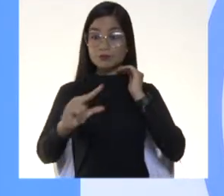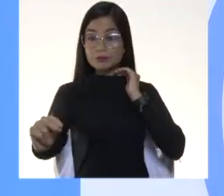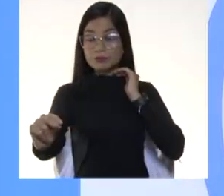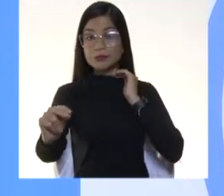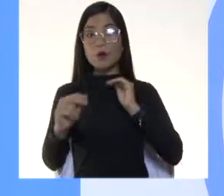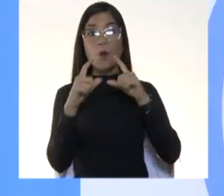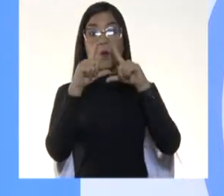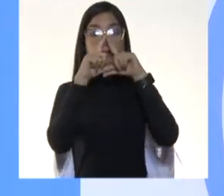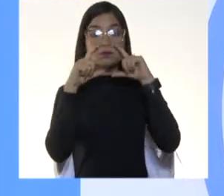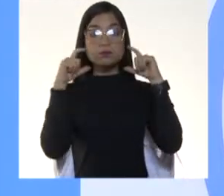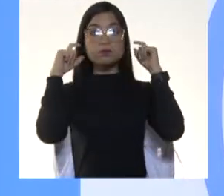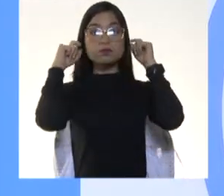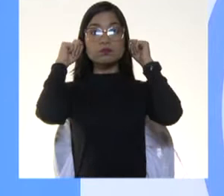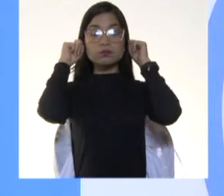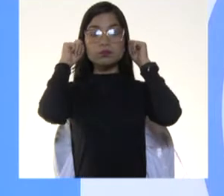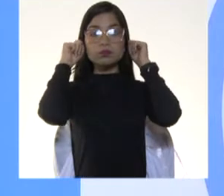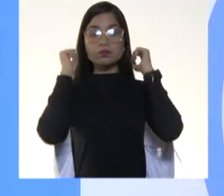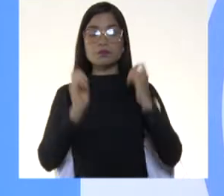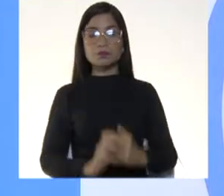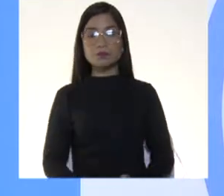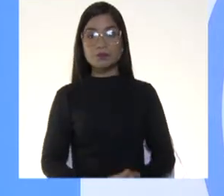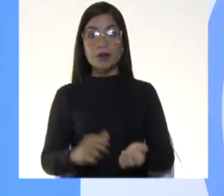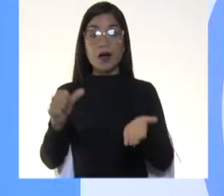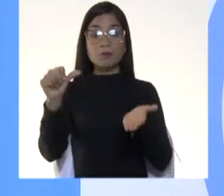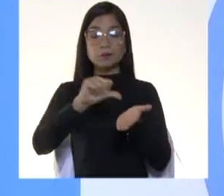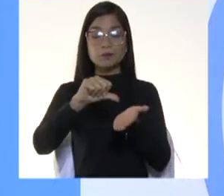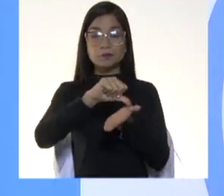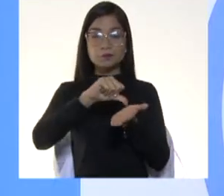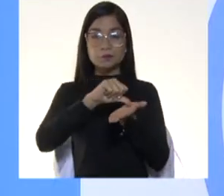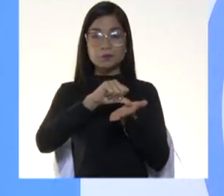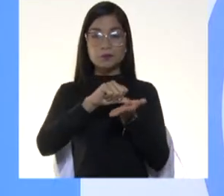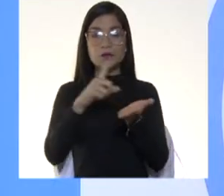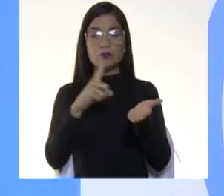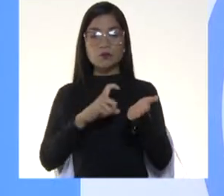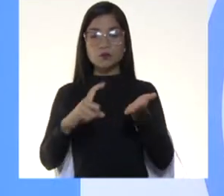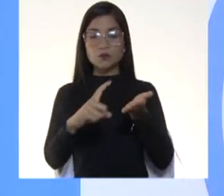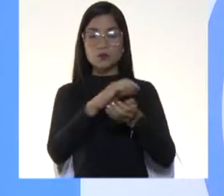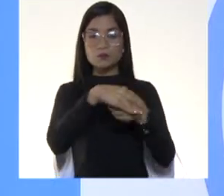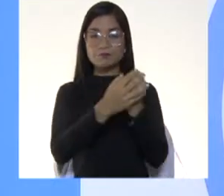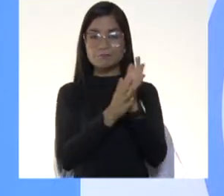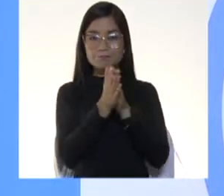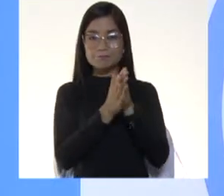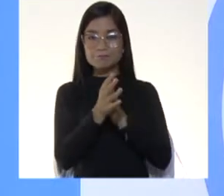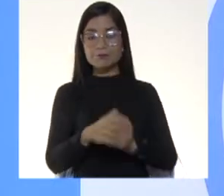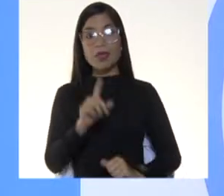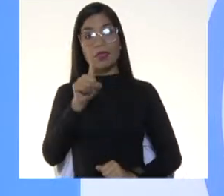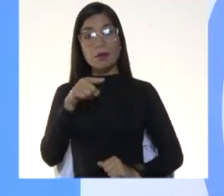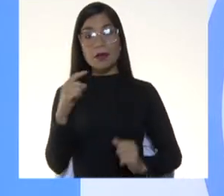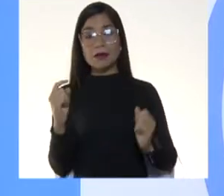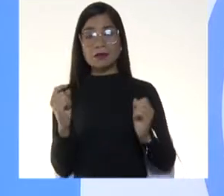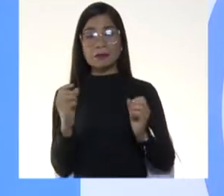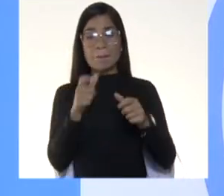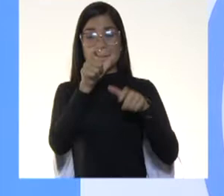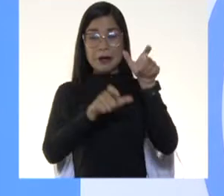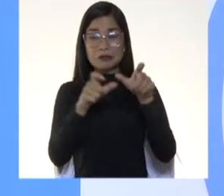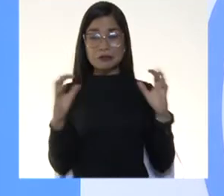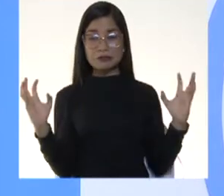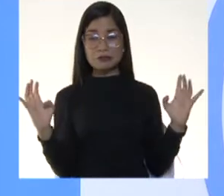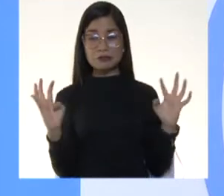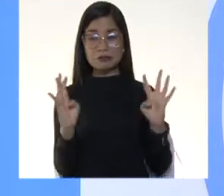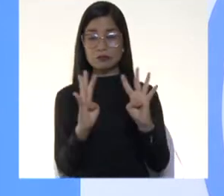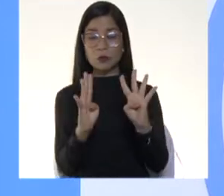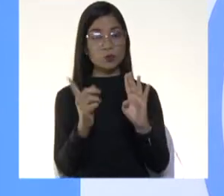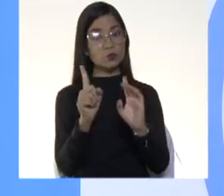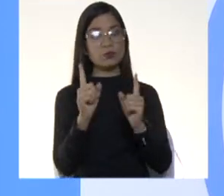el tapabocas o mascarilla, llevar gel antibacterial o alcohol y por supuesto evitar las aglomeraciones manteniendo